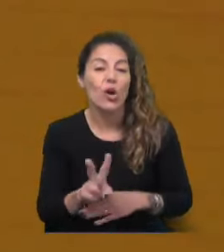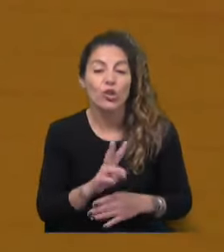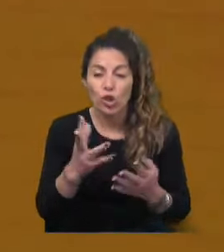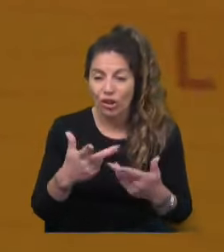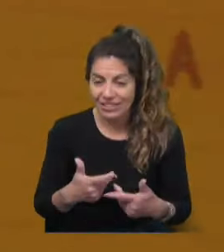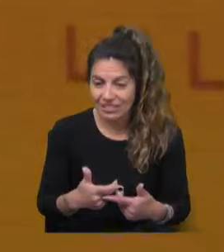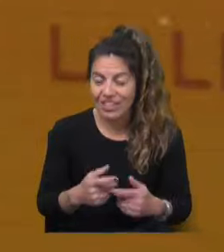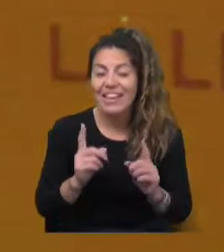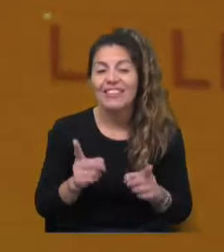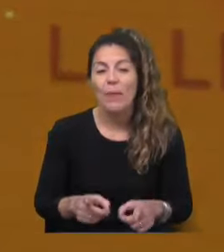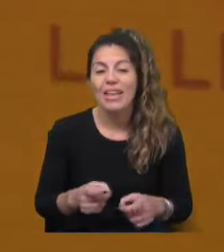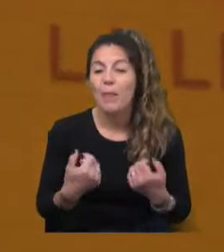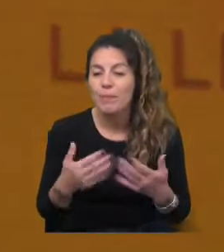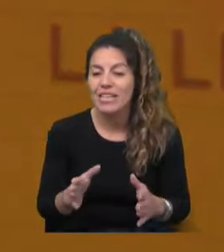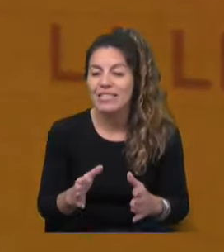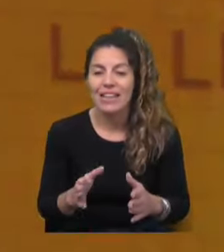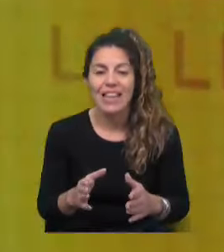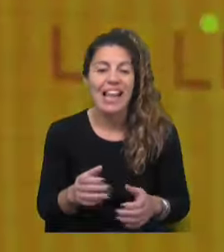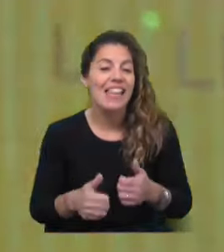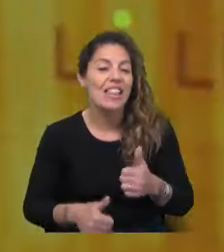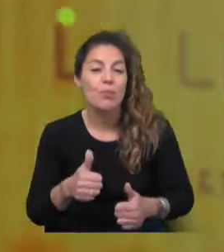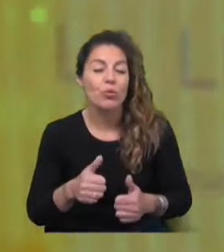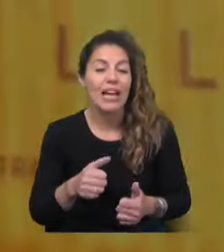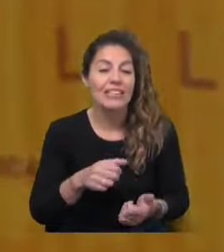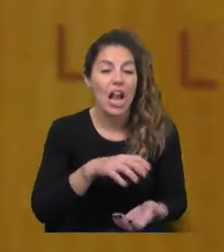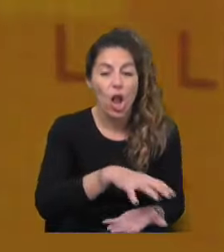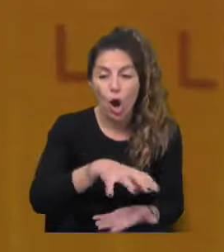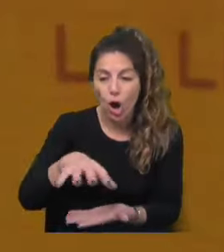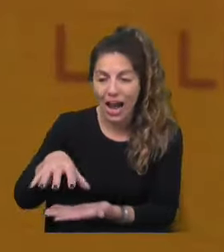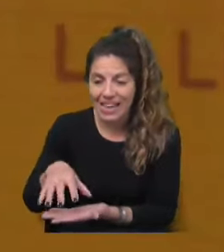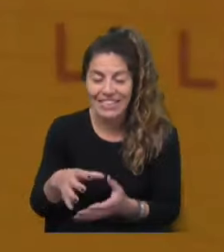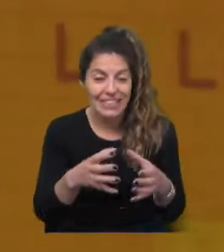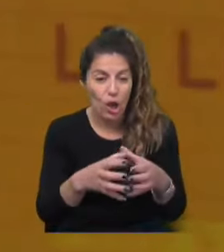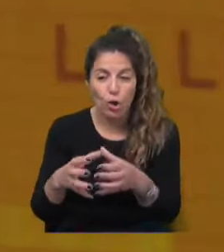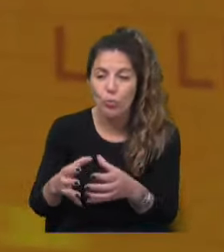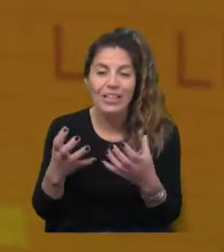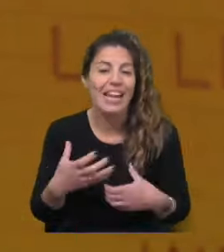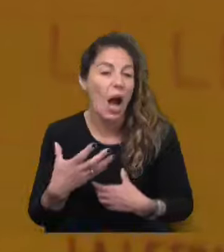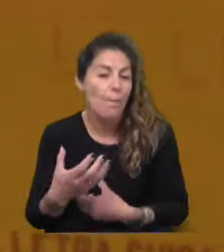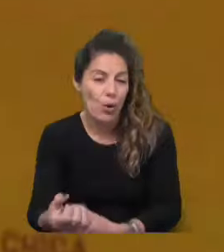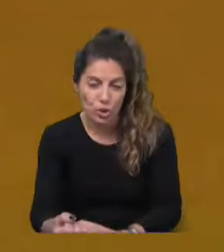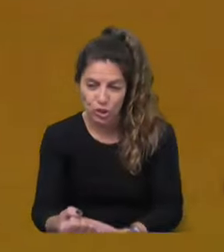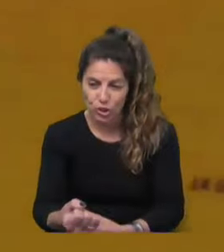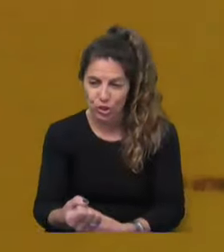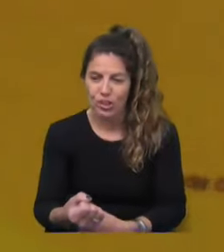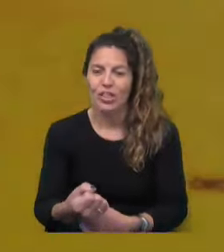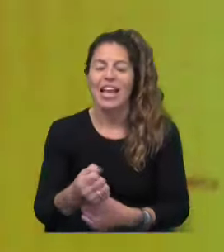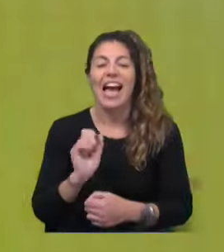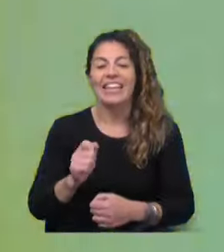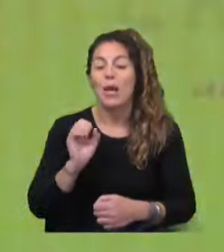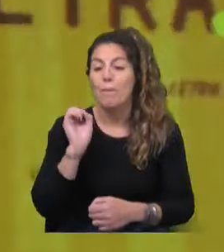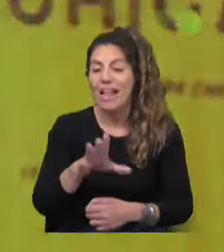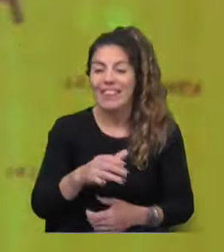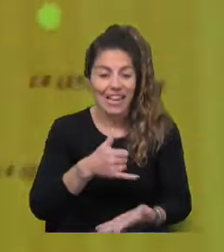logístico, y también empiezan las disputas locales de las bandas que quieren dar apoyo a quienes envían